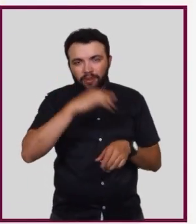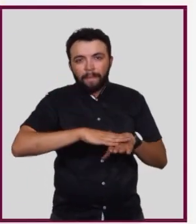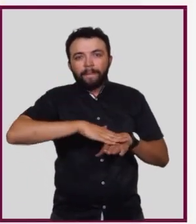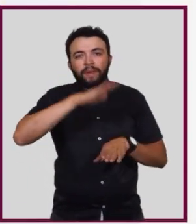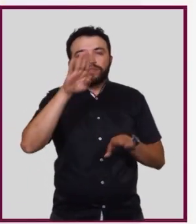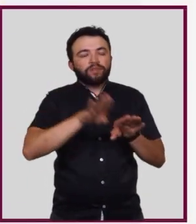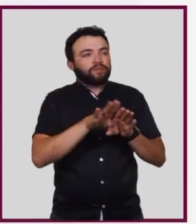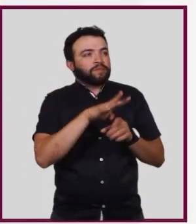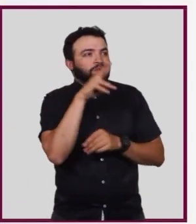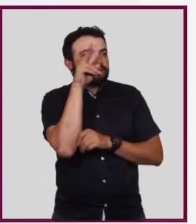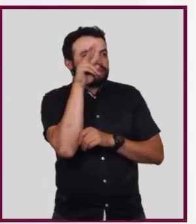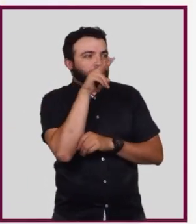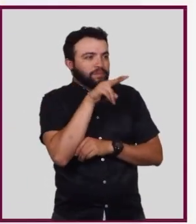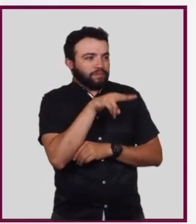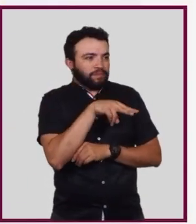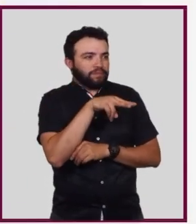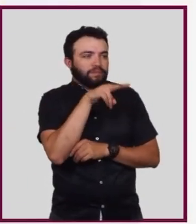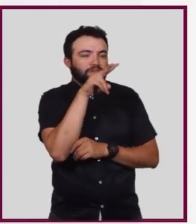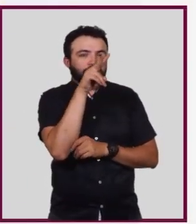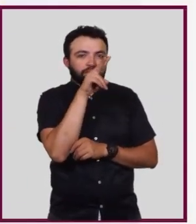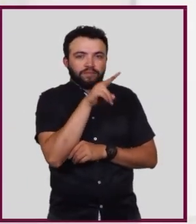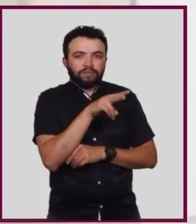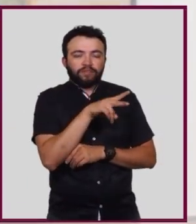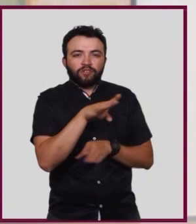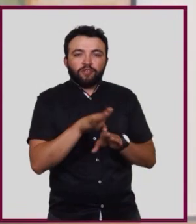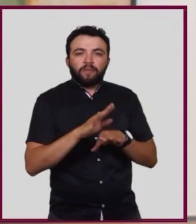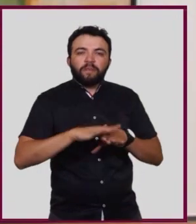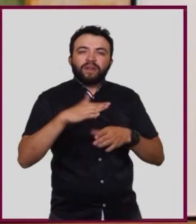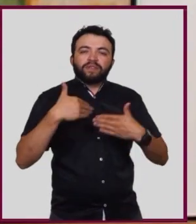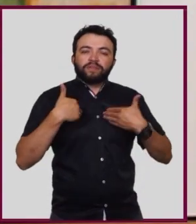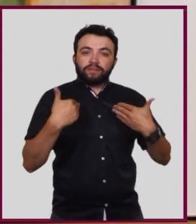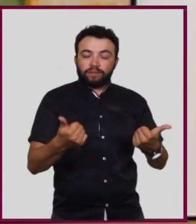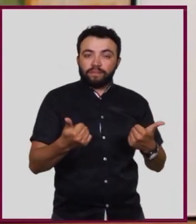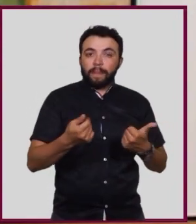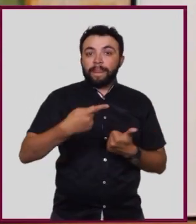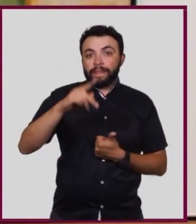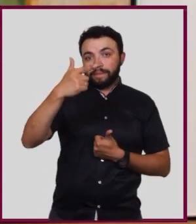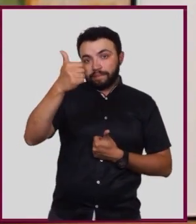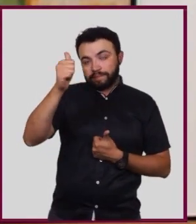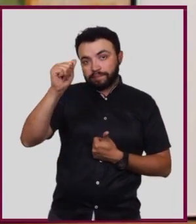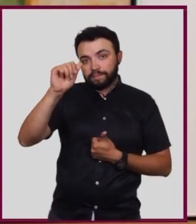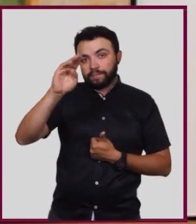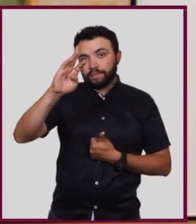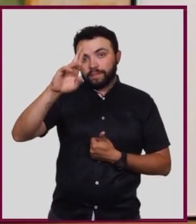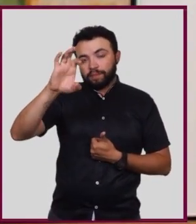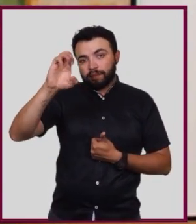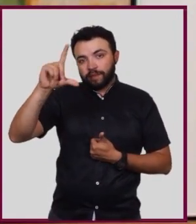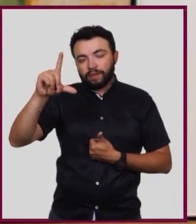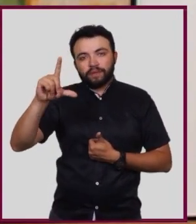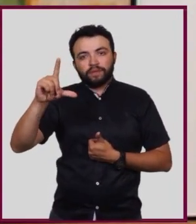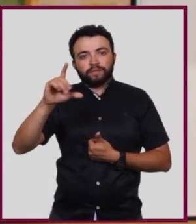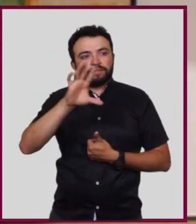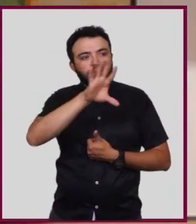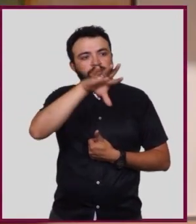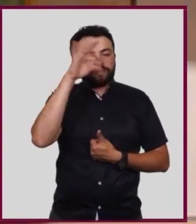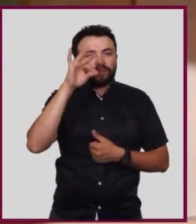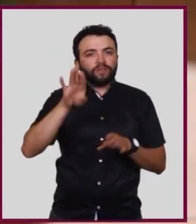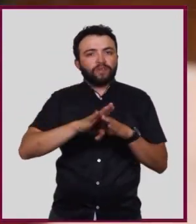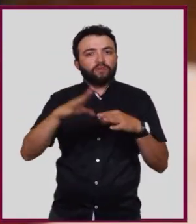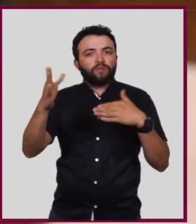importante cómo Gabriel toma de lo que eran los modelos